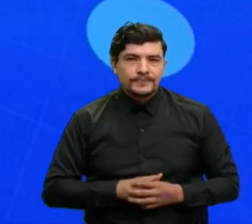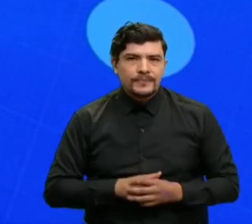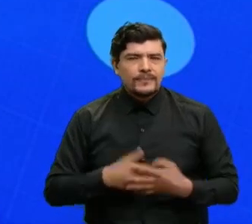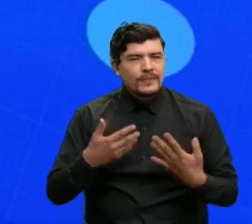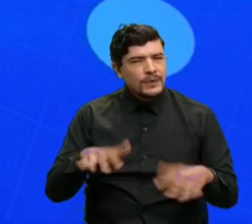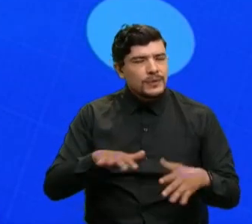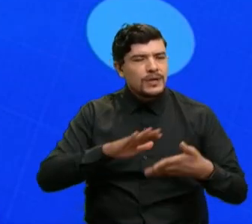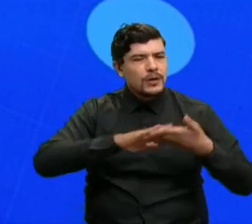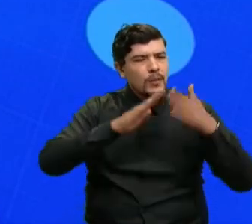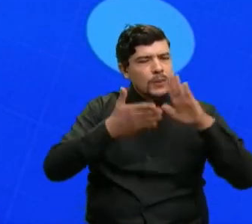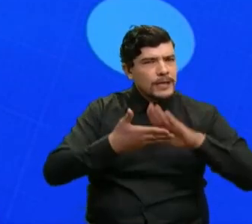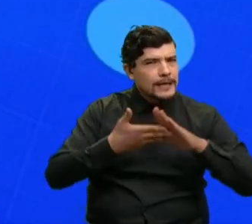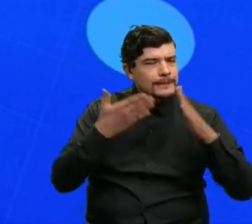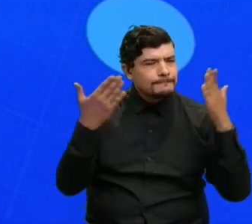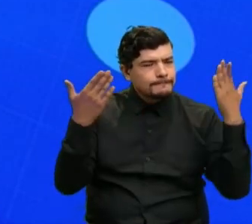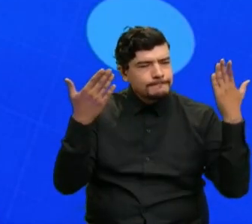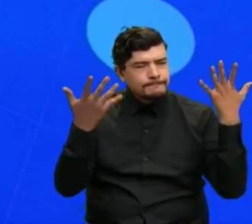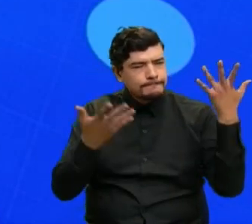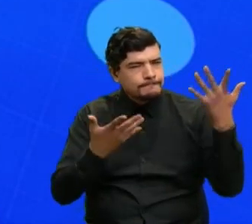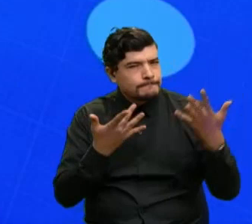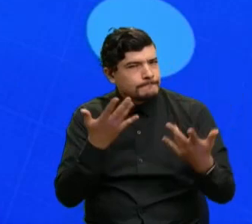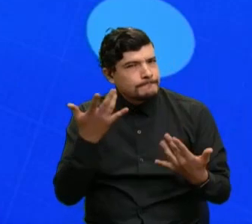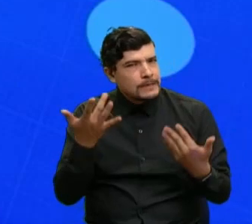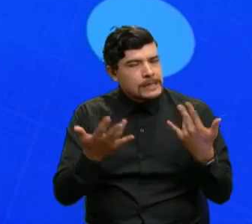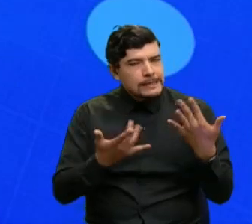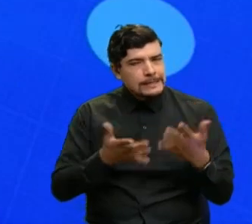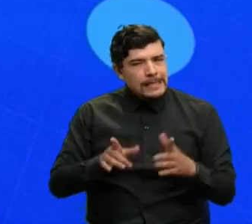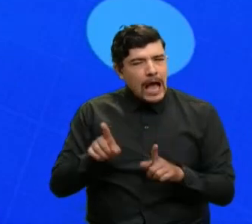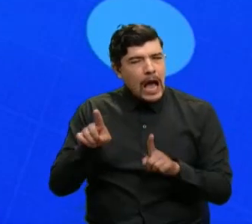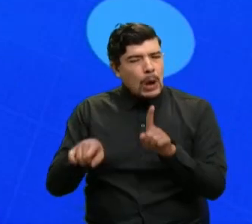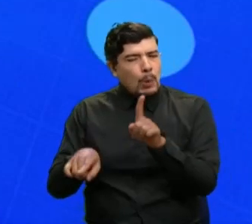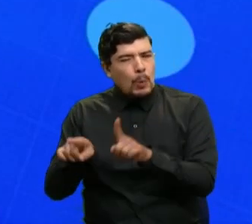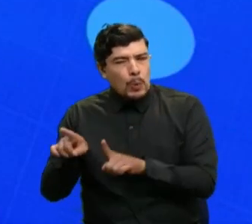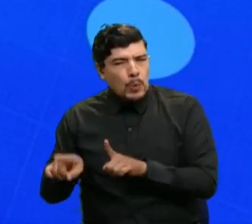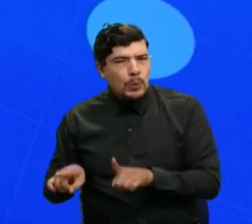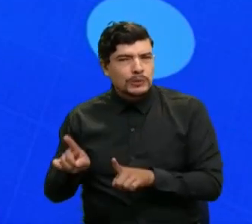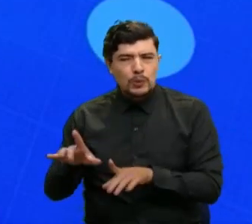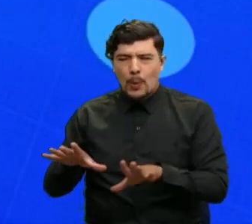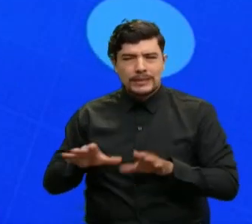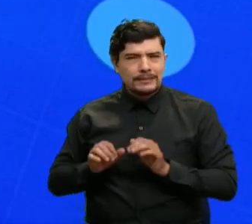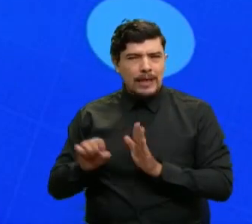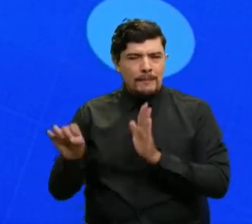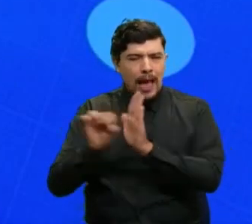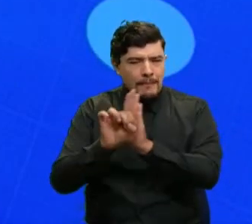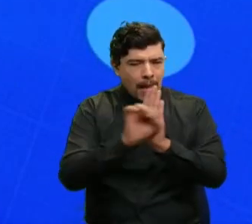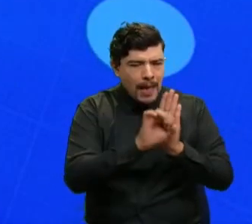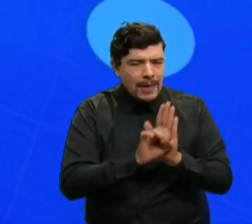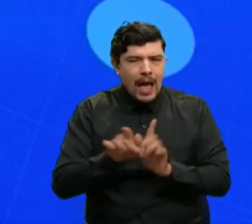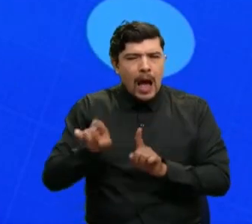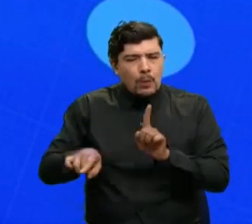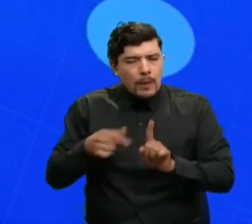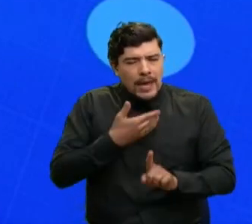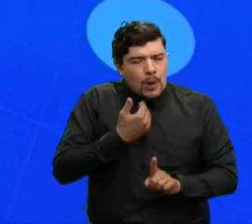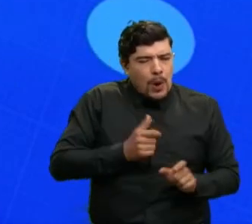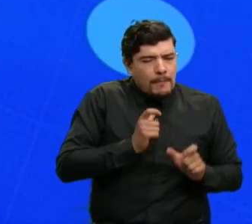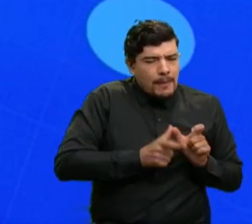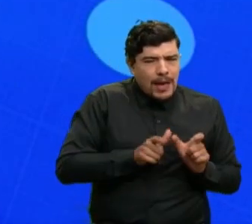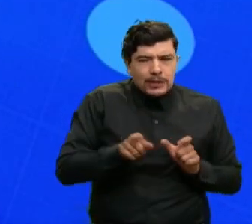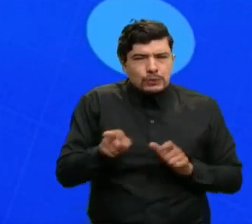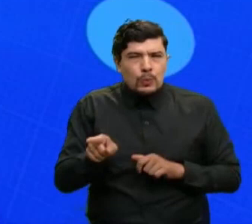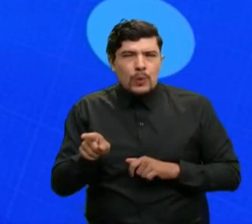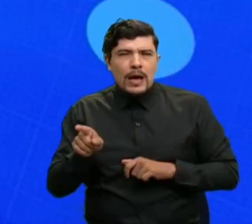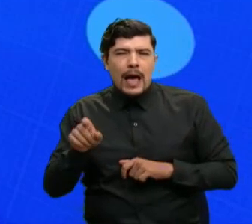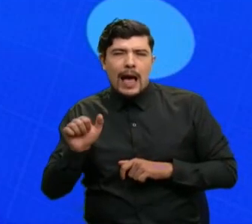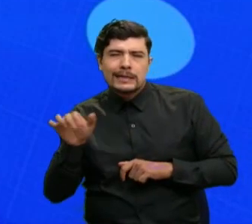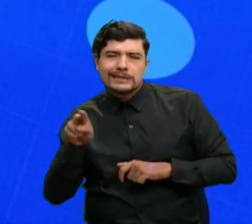poco sesgada hacia algún tipo de vacuna. No, todas las vacunas sirven. Doctor, ya